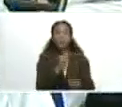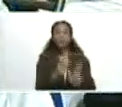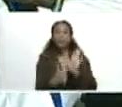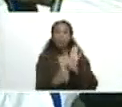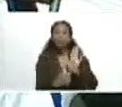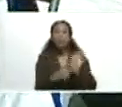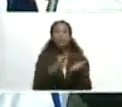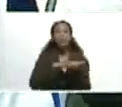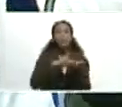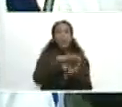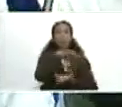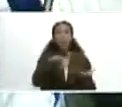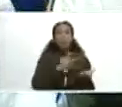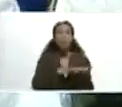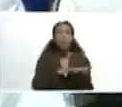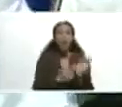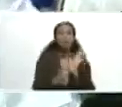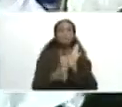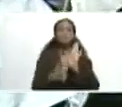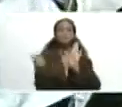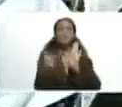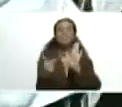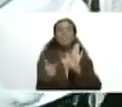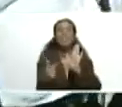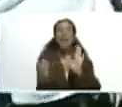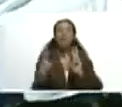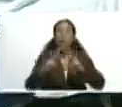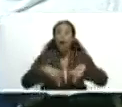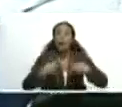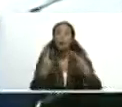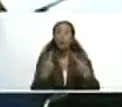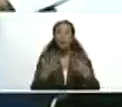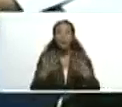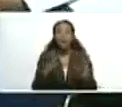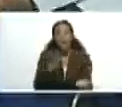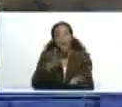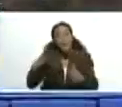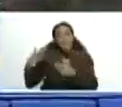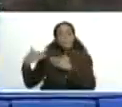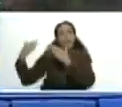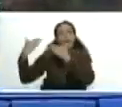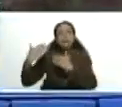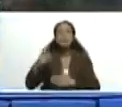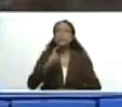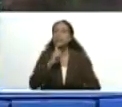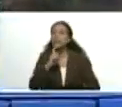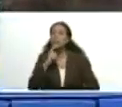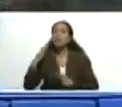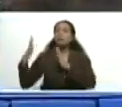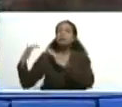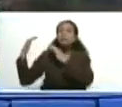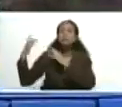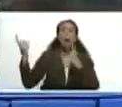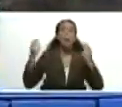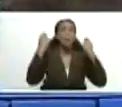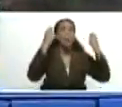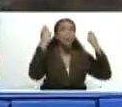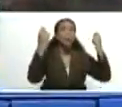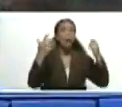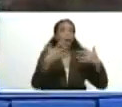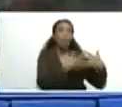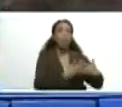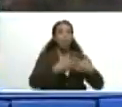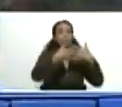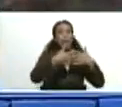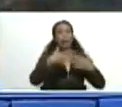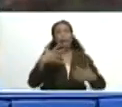las soluciones. Y además va renovando su esperanza permanentemente. Frente a las campañas que el